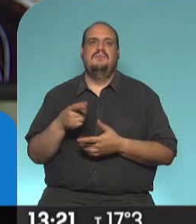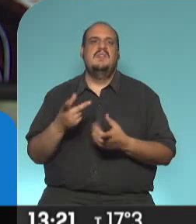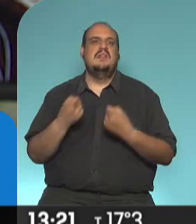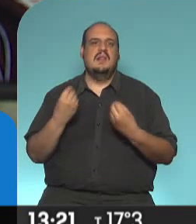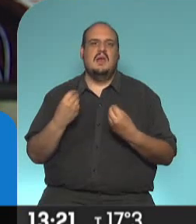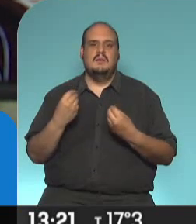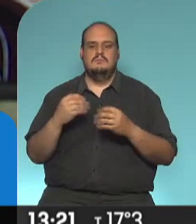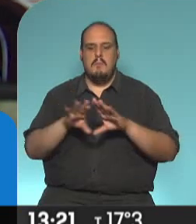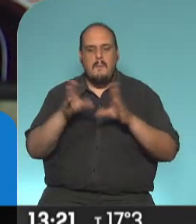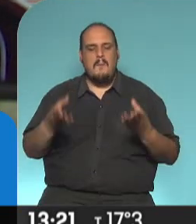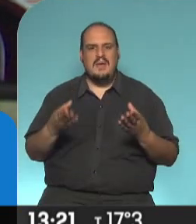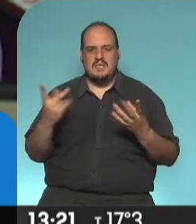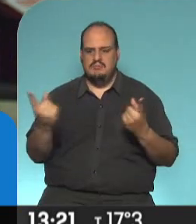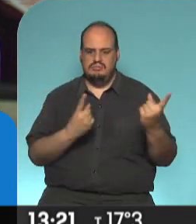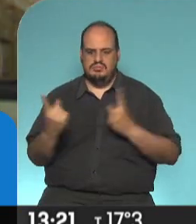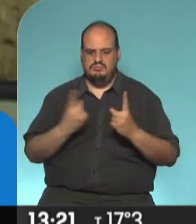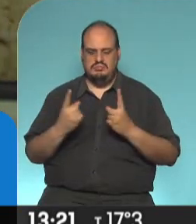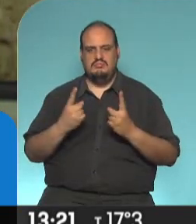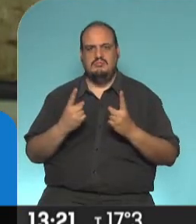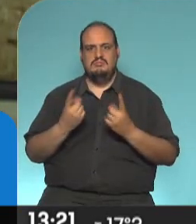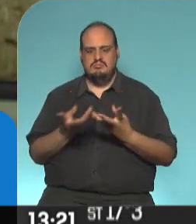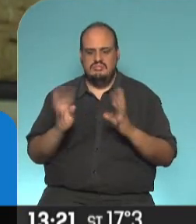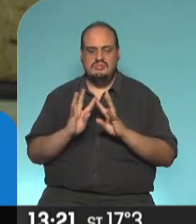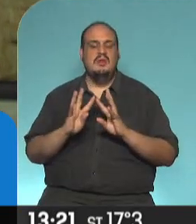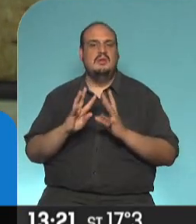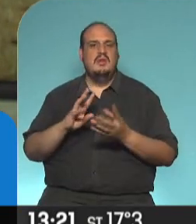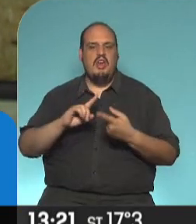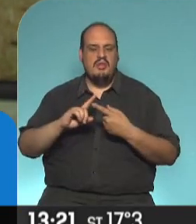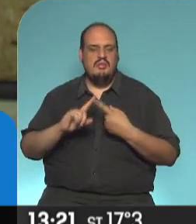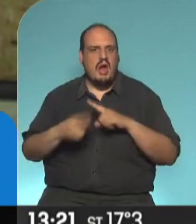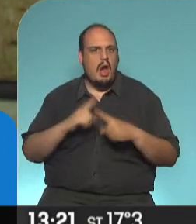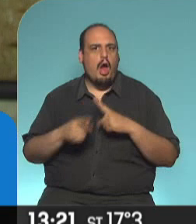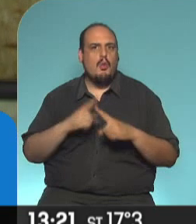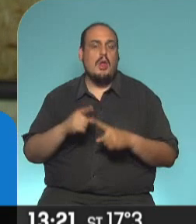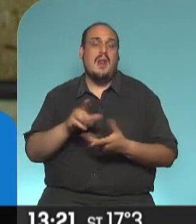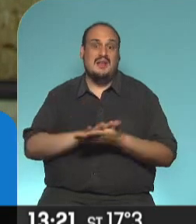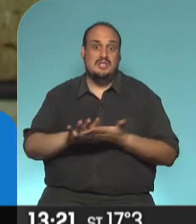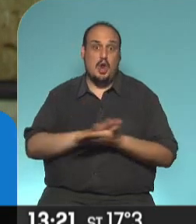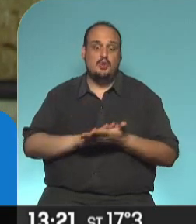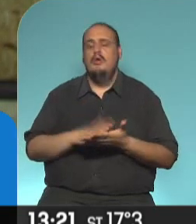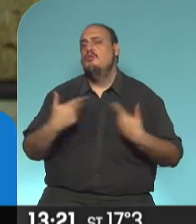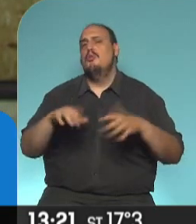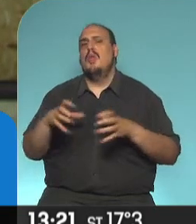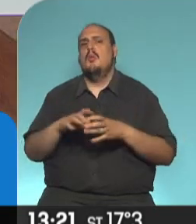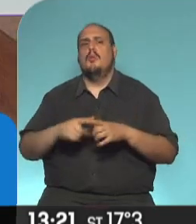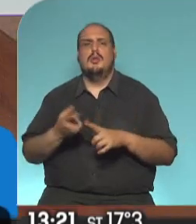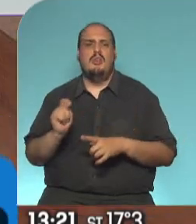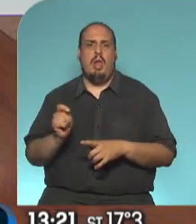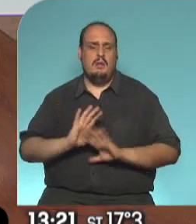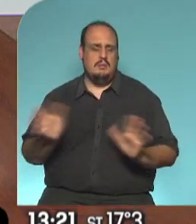de diálogo político entre los diferentes sectores para buscar una solución más allá del partido político de este gobernando